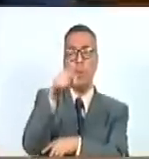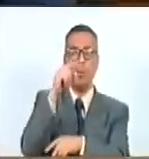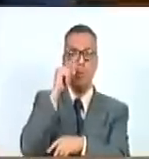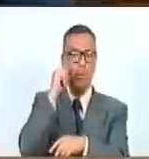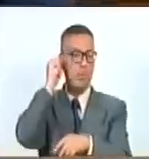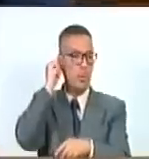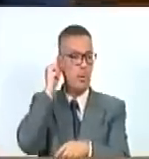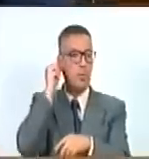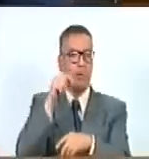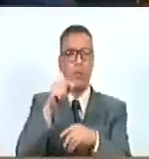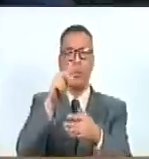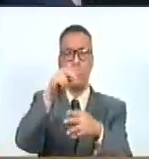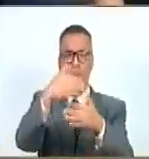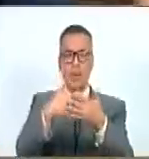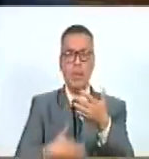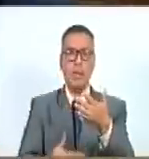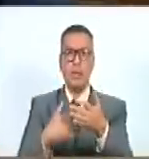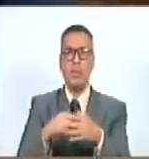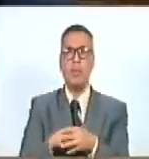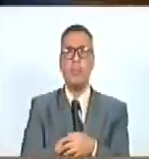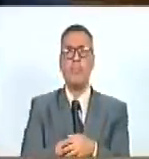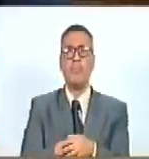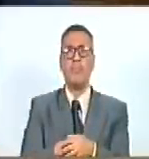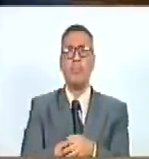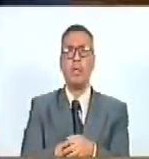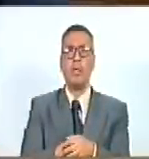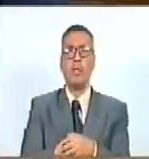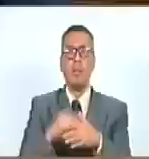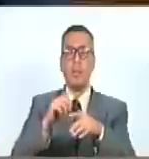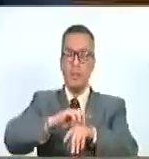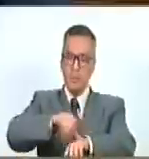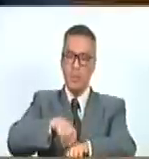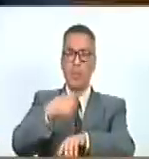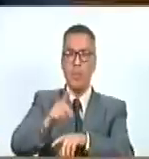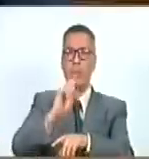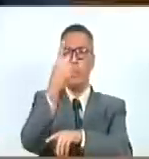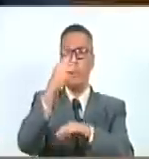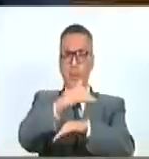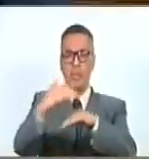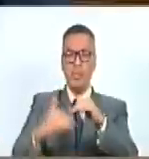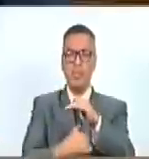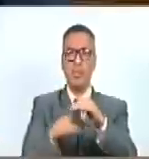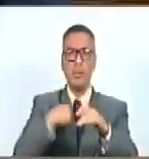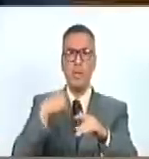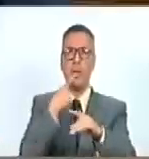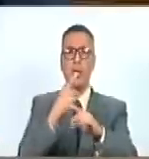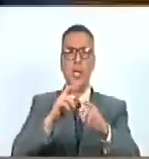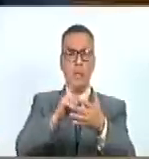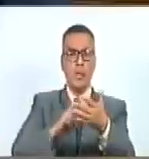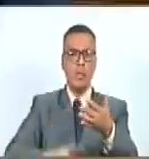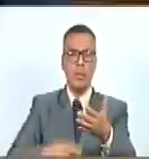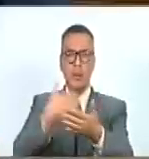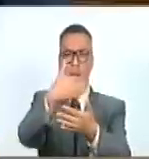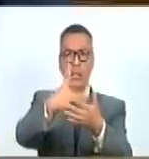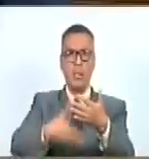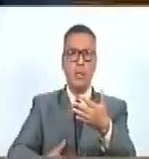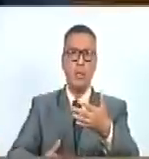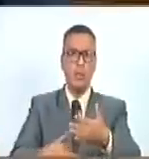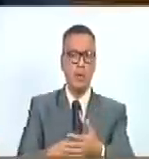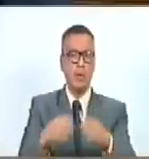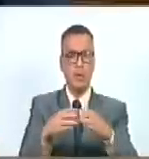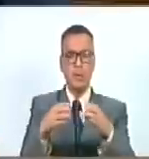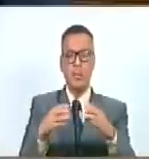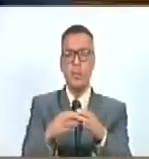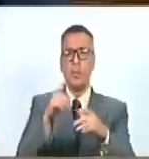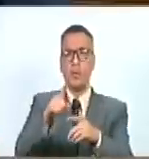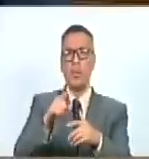diputados indicados en lista anexa. Acto seguido, el primer vicepresidente ordenó dar lectura del acta de la sesión